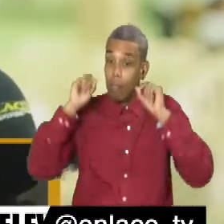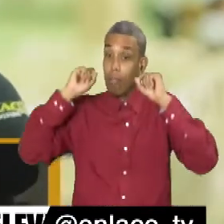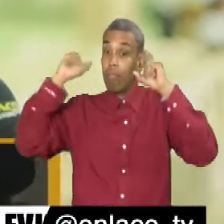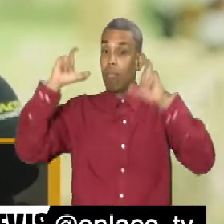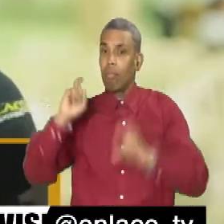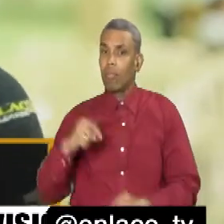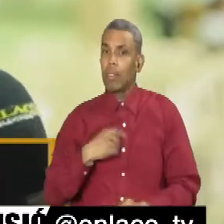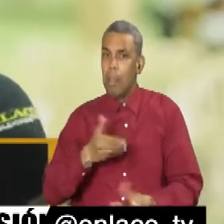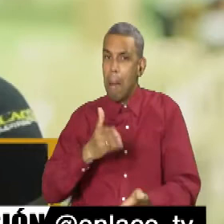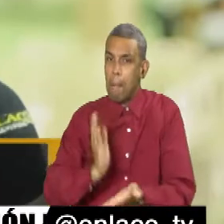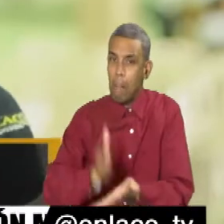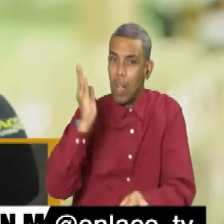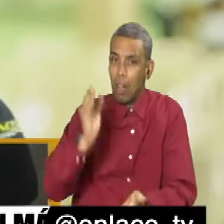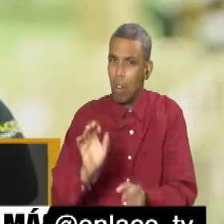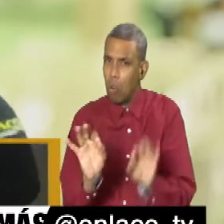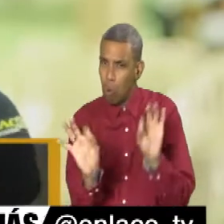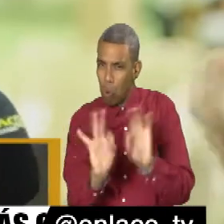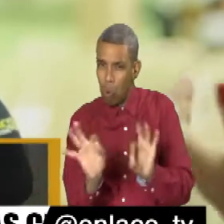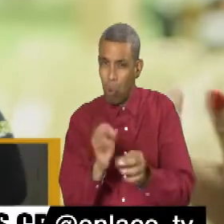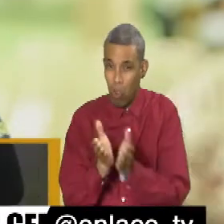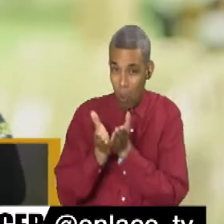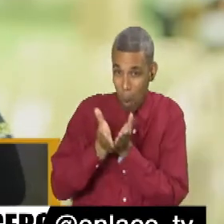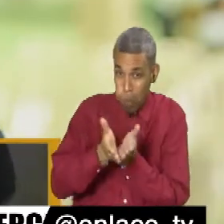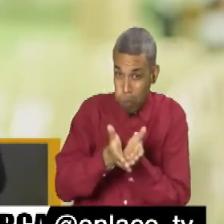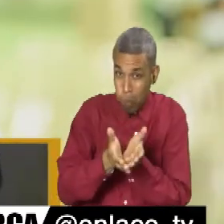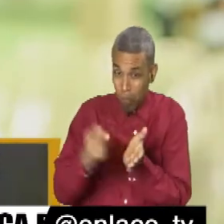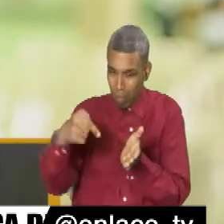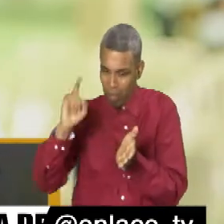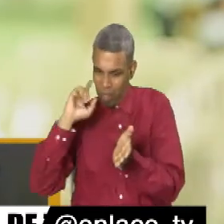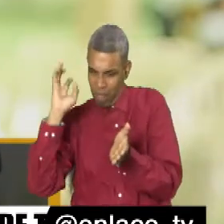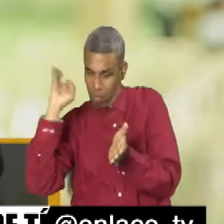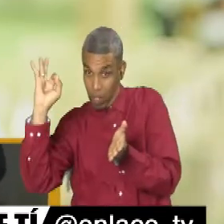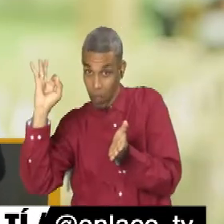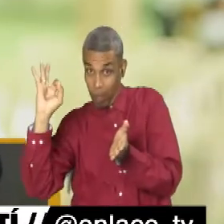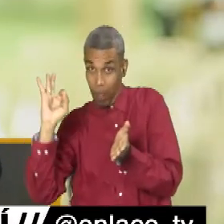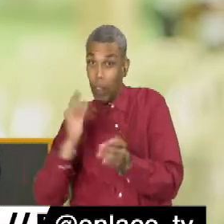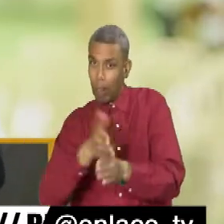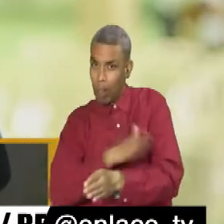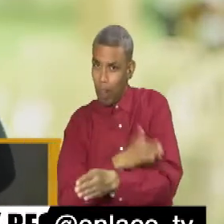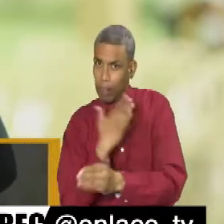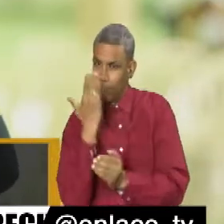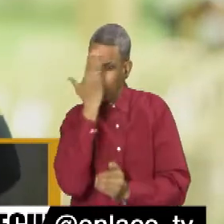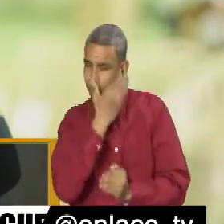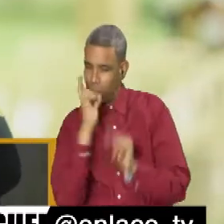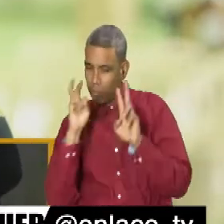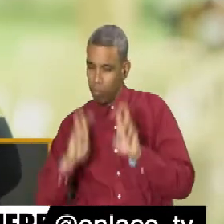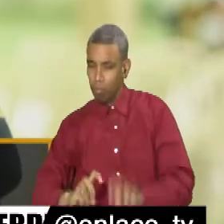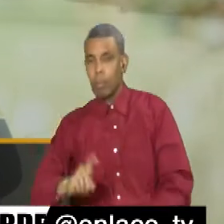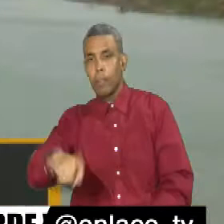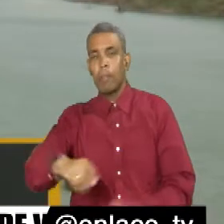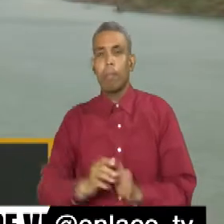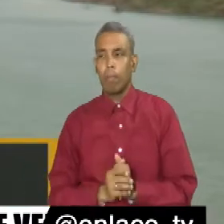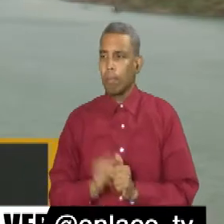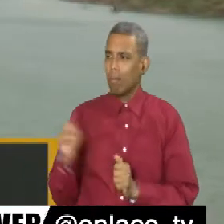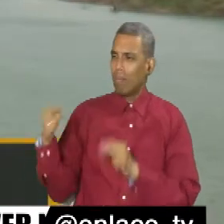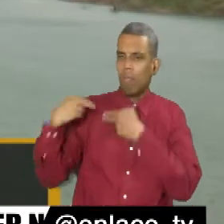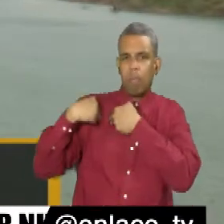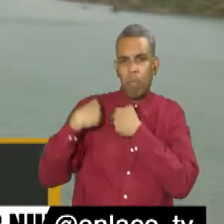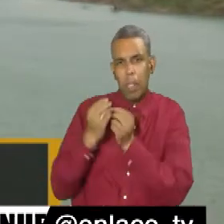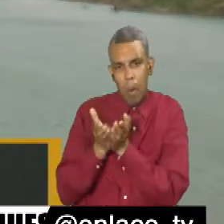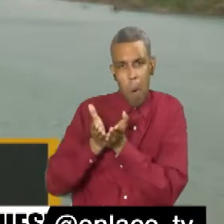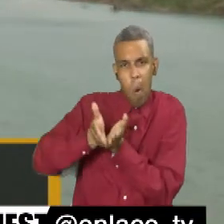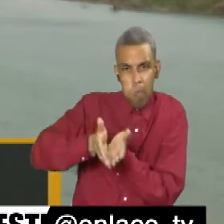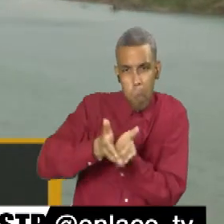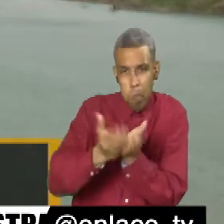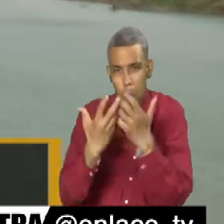este transporte que no cuenta con las condiciones adecuadas de seguridad. El secretario departamental de Planeación dio a conocer que estas embarcaciones no cuentan